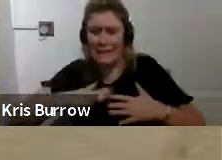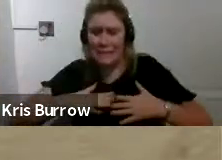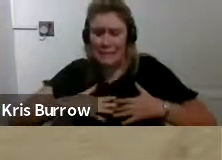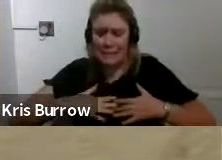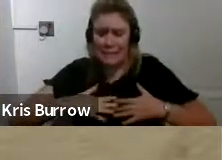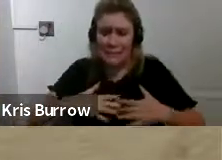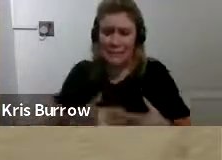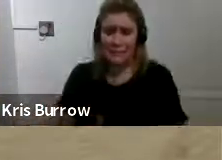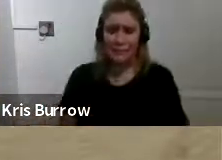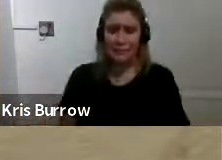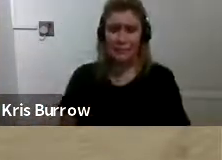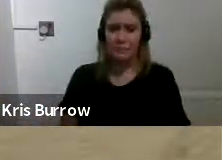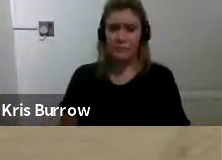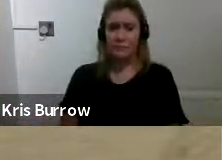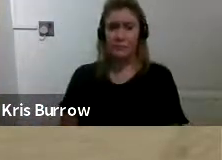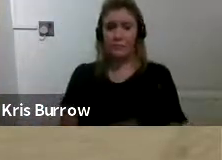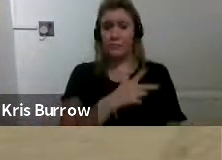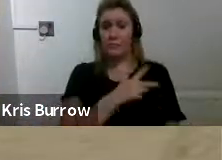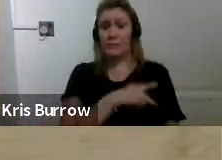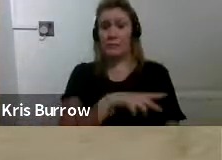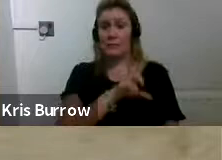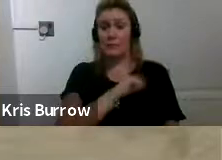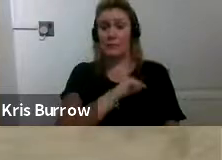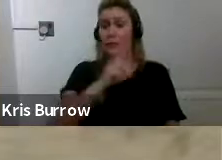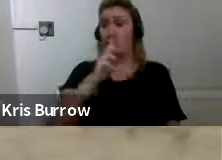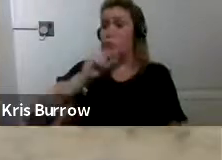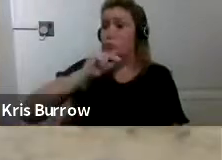Aléjate de mí, deja de gritar.